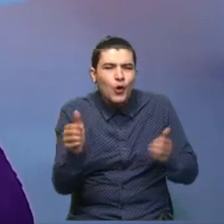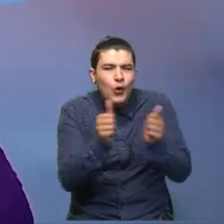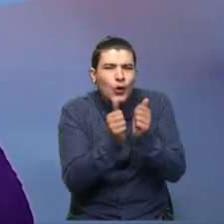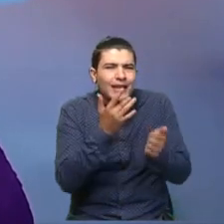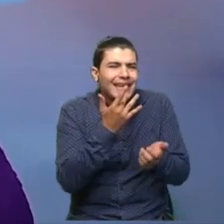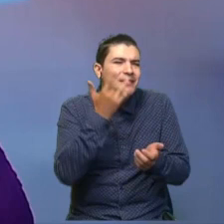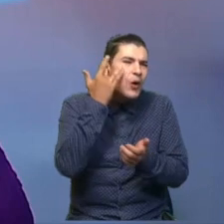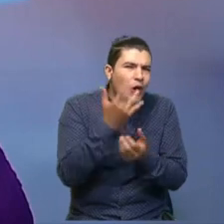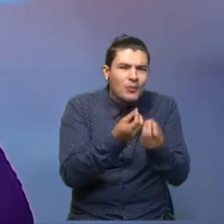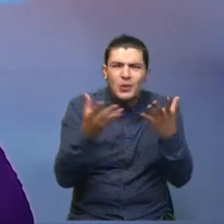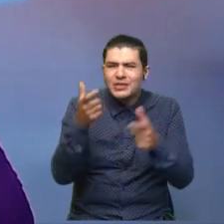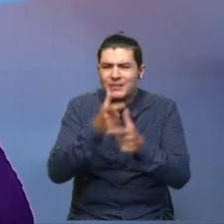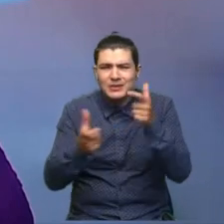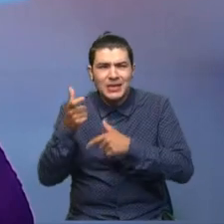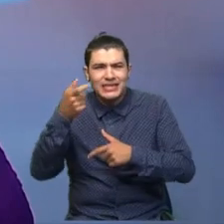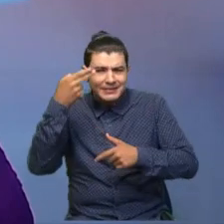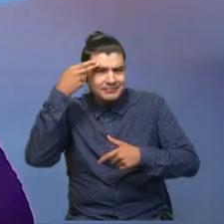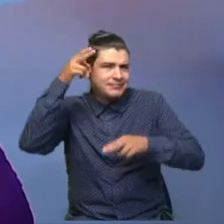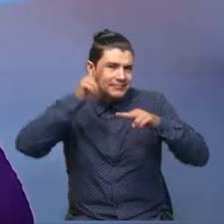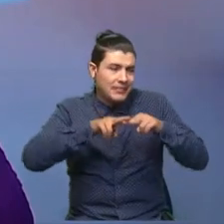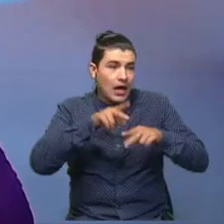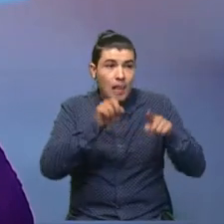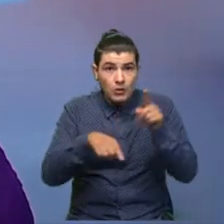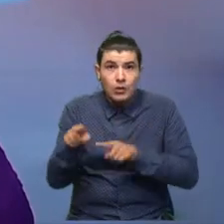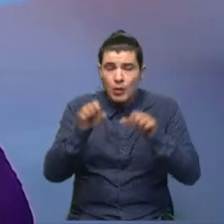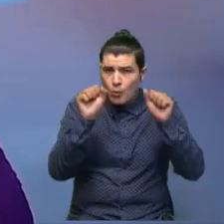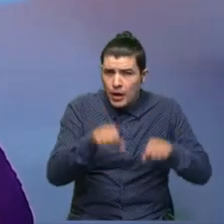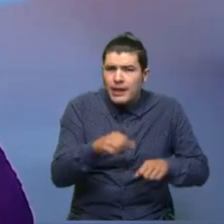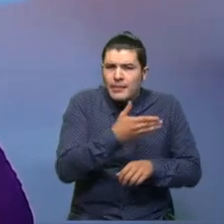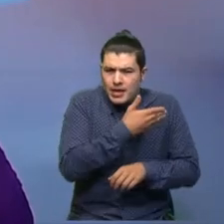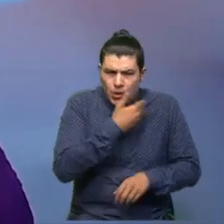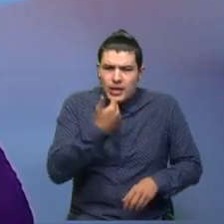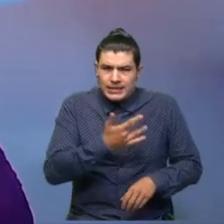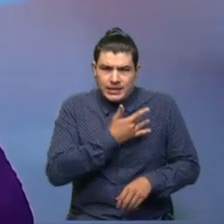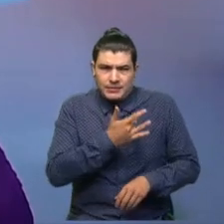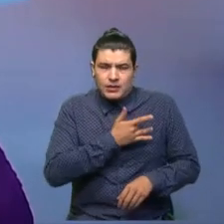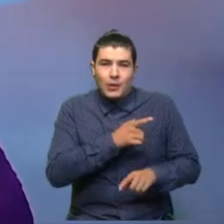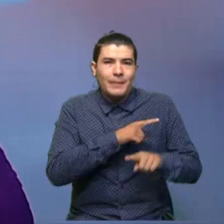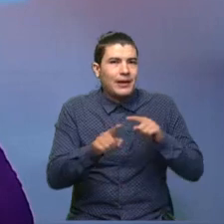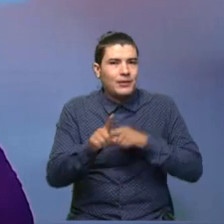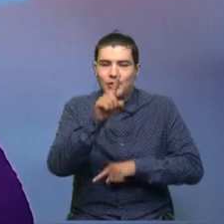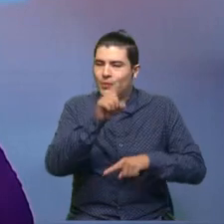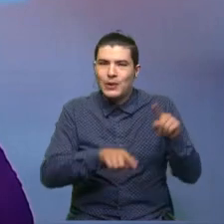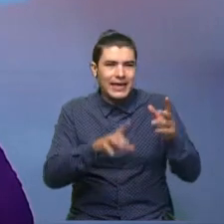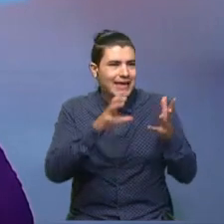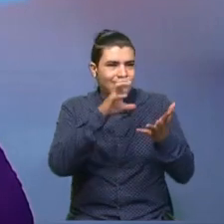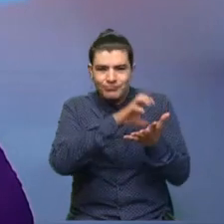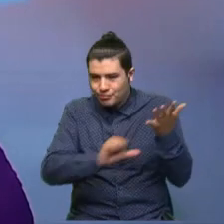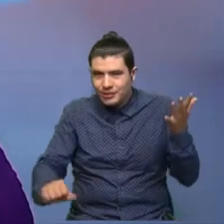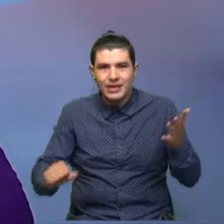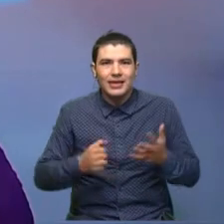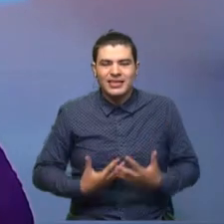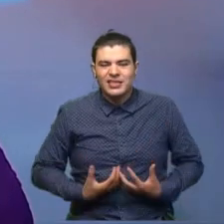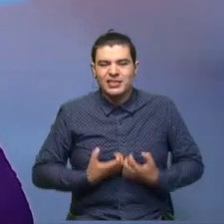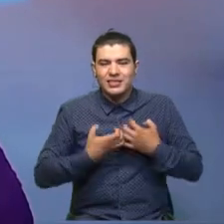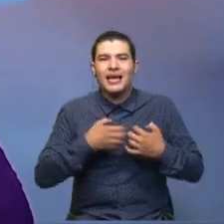para combatir la infección por Helicobacter pylori. Algunos de ellos pueden mejorar un poco la sintomatología, pero no va a poder eliminar la infección, que es